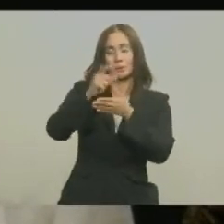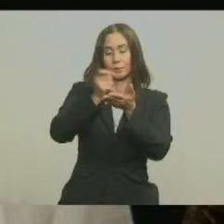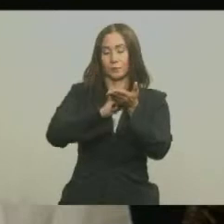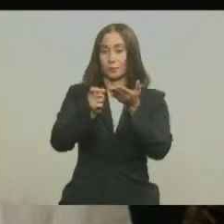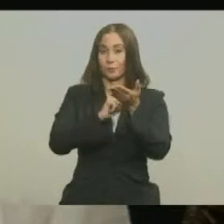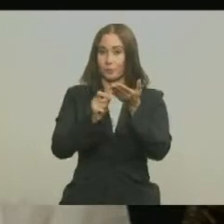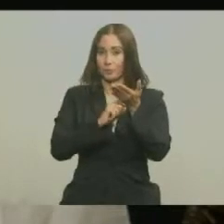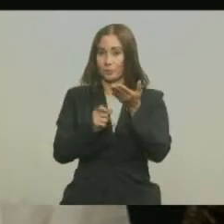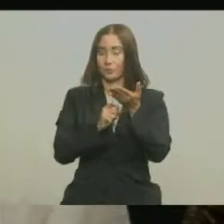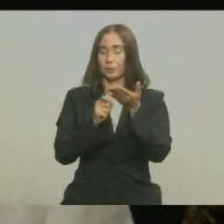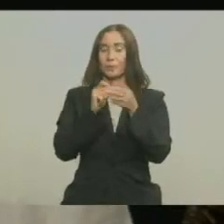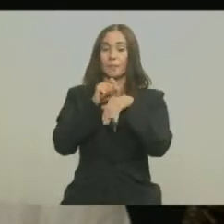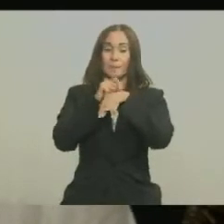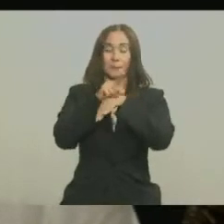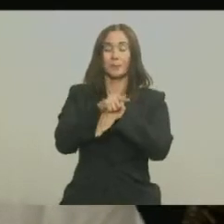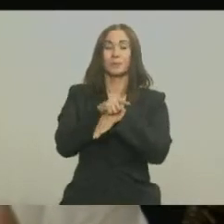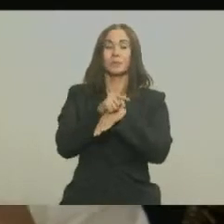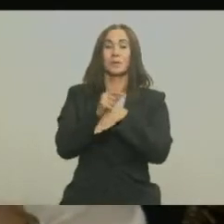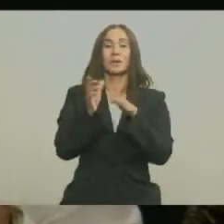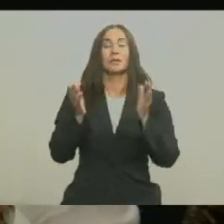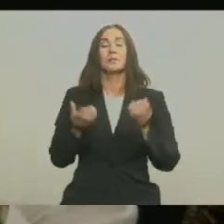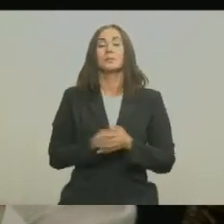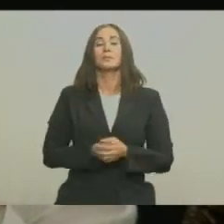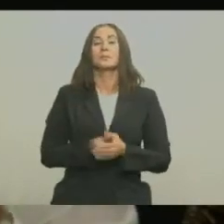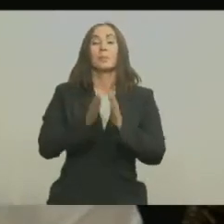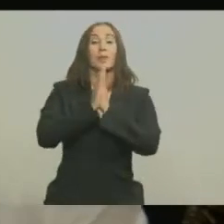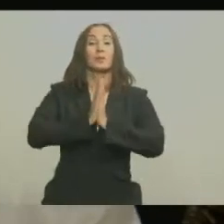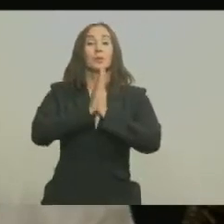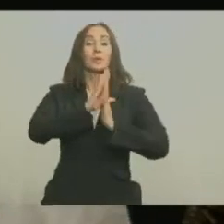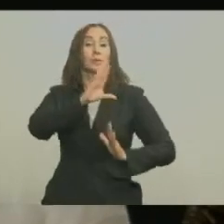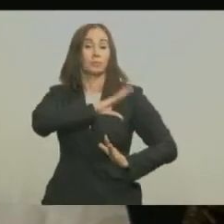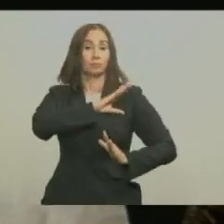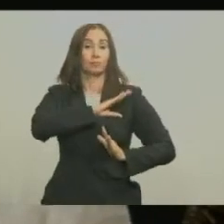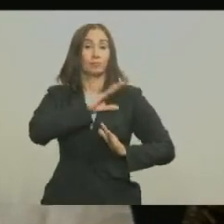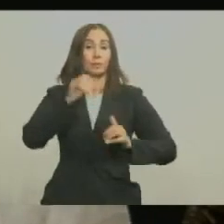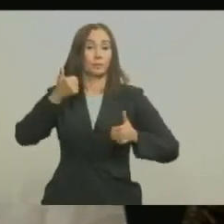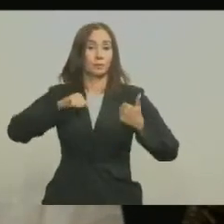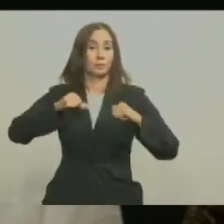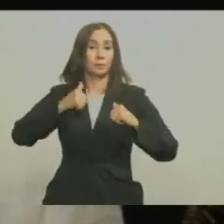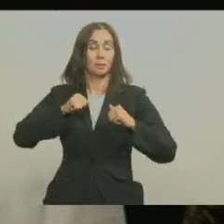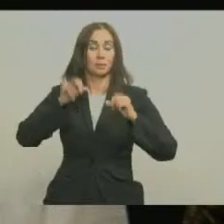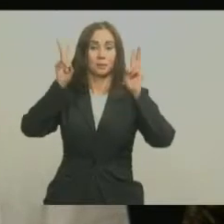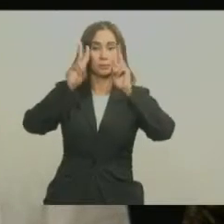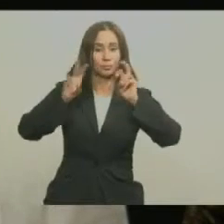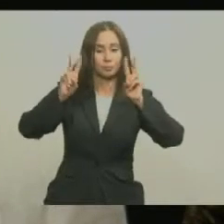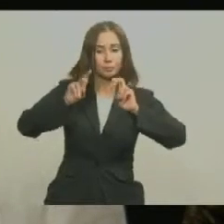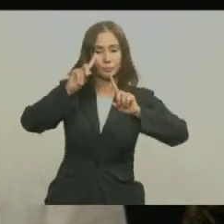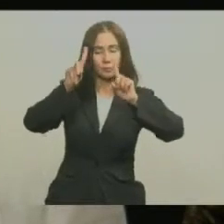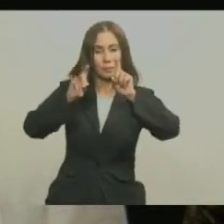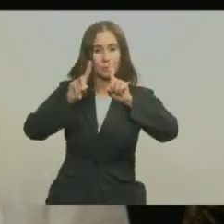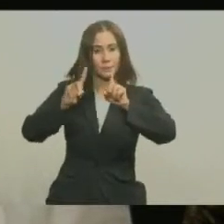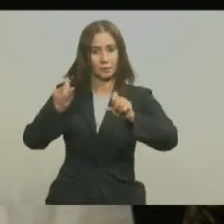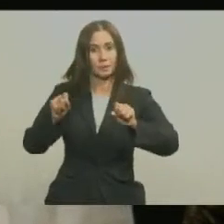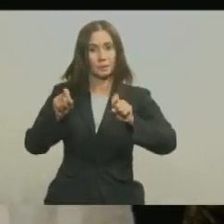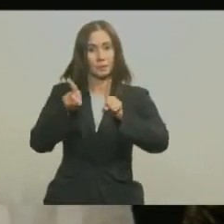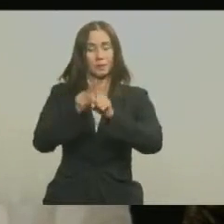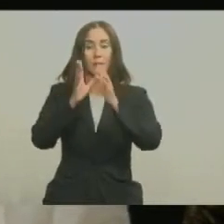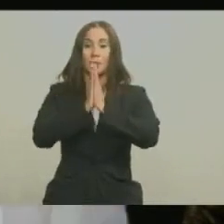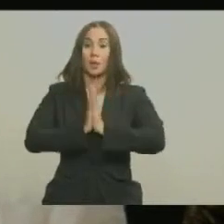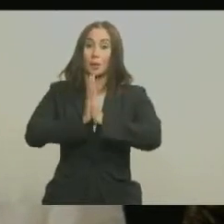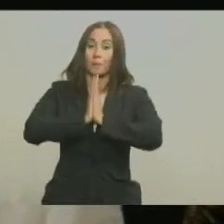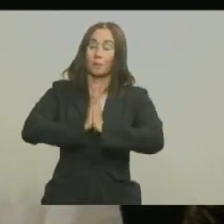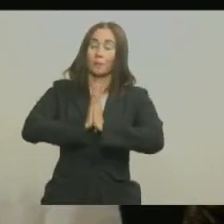inmediatamente solicitando que la policía argentina lleve a cabo una investigación. Hemos pedido a